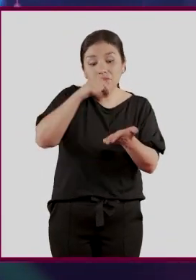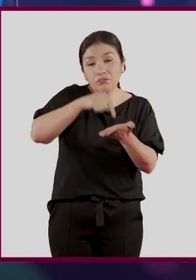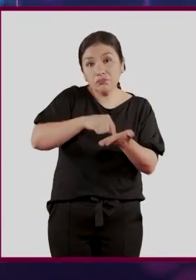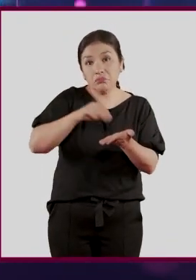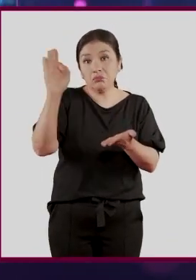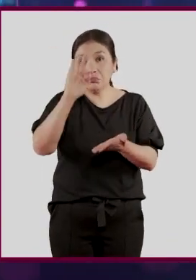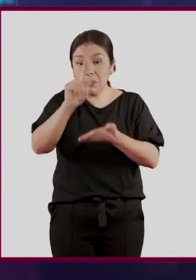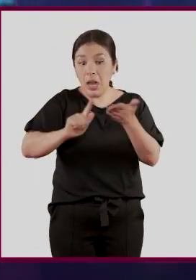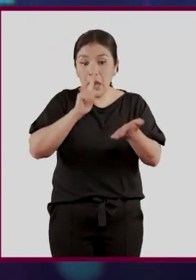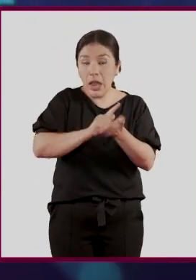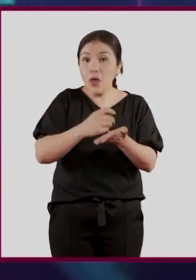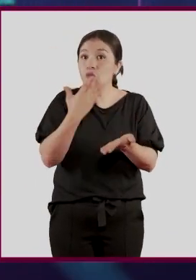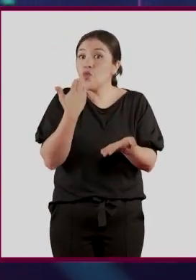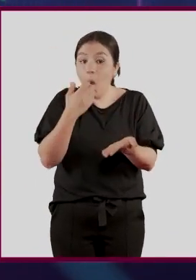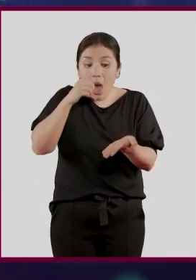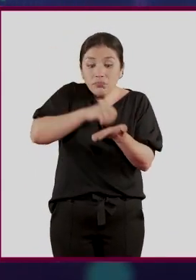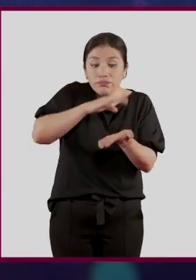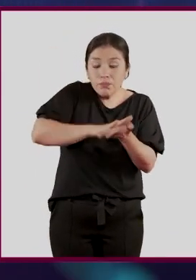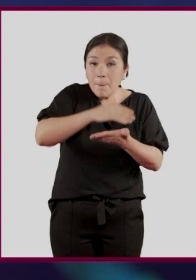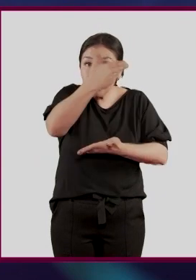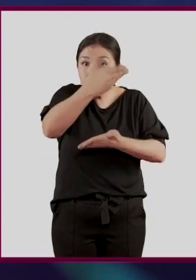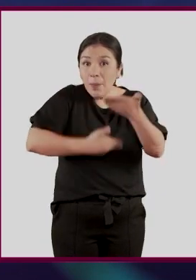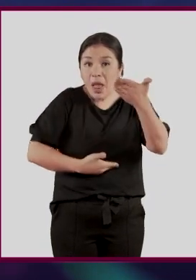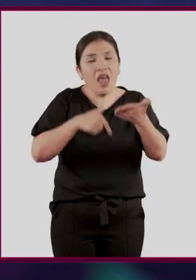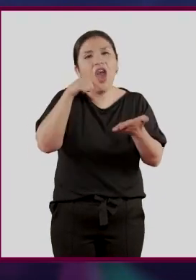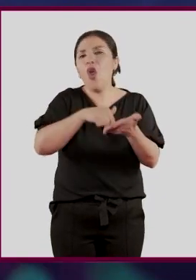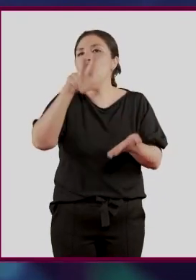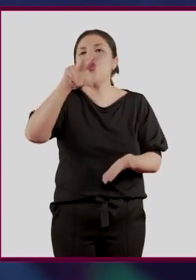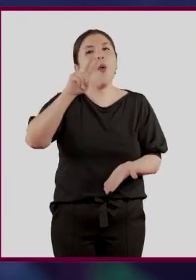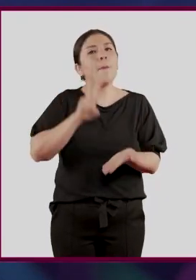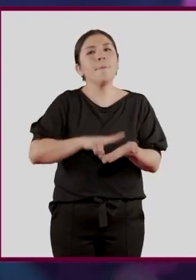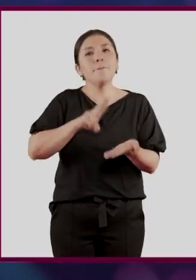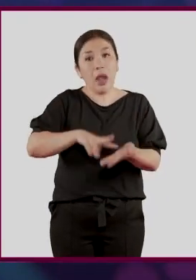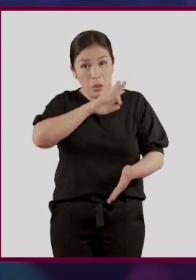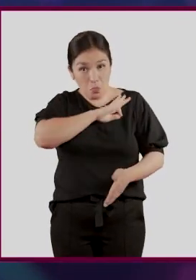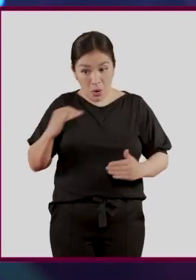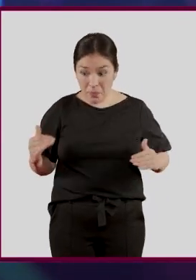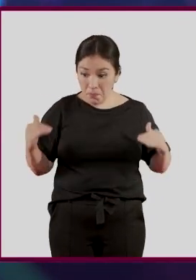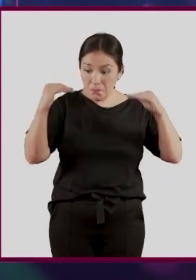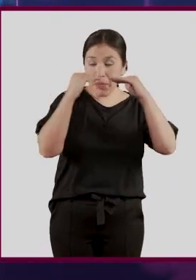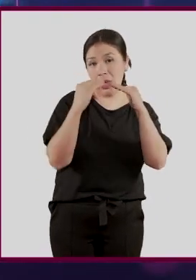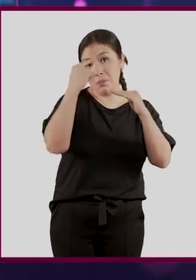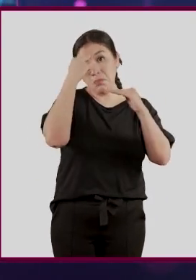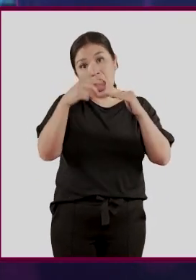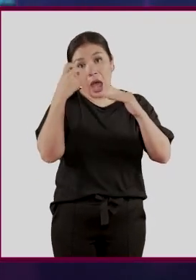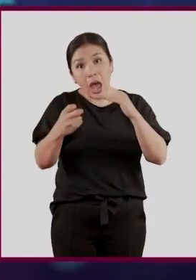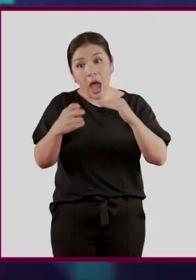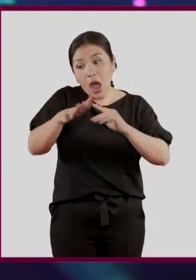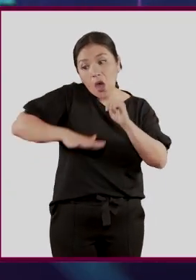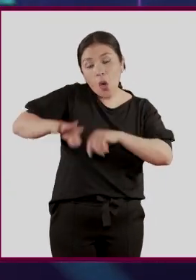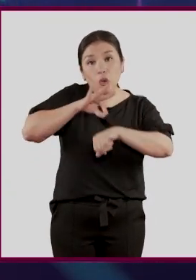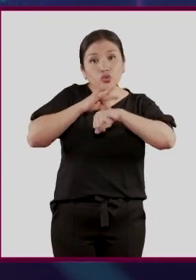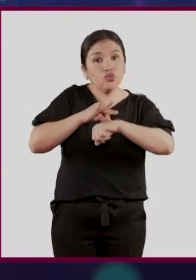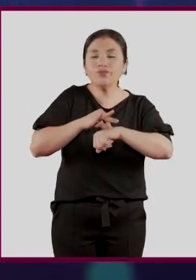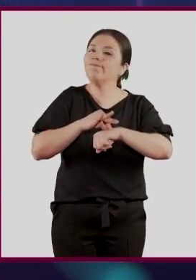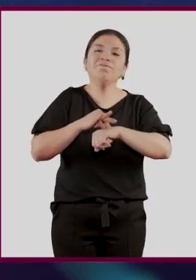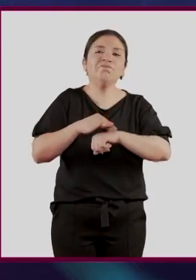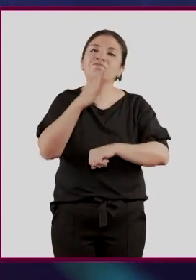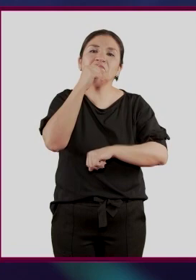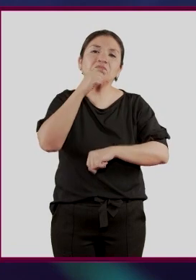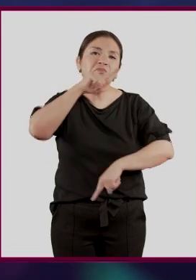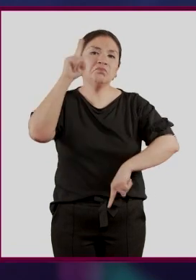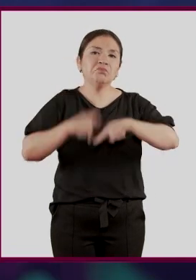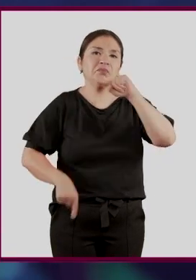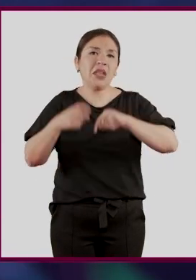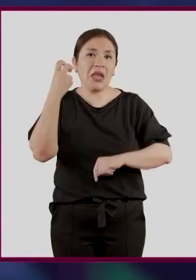una ley no es plasmada en un elemento físico, carece de la capacidad de impactar en el escenario real y por